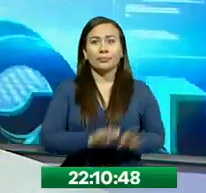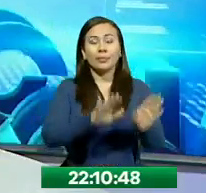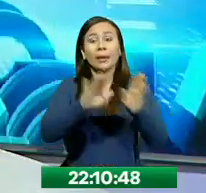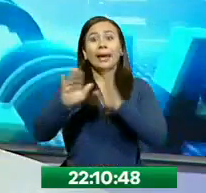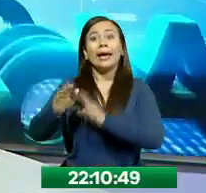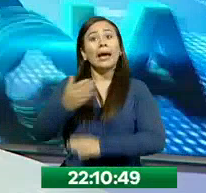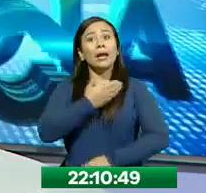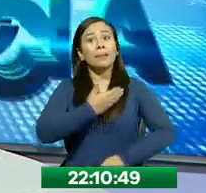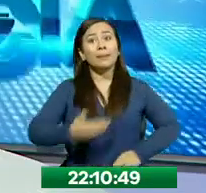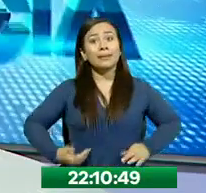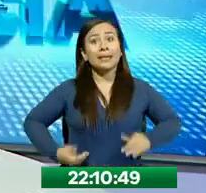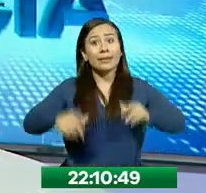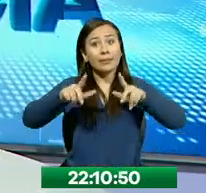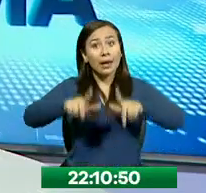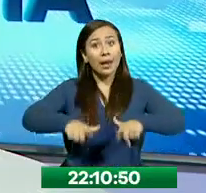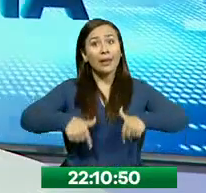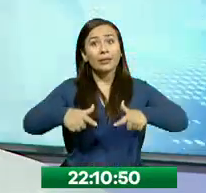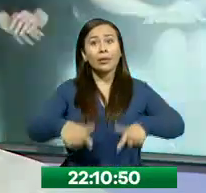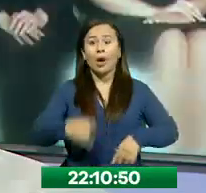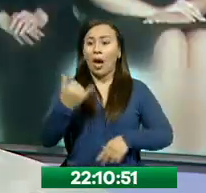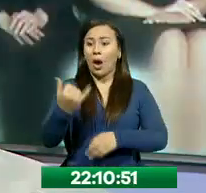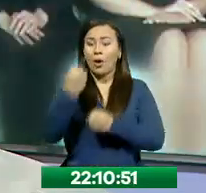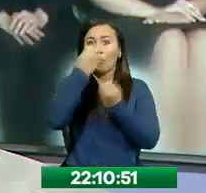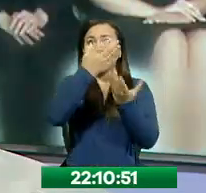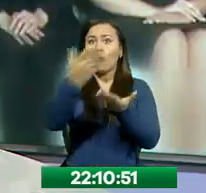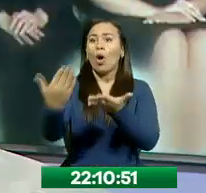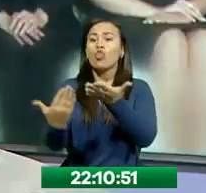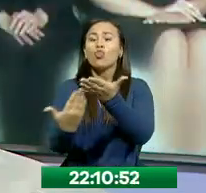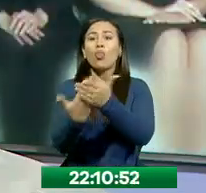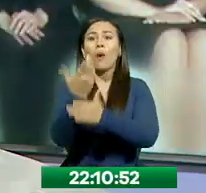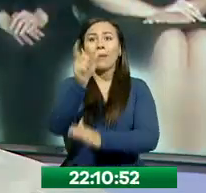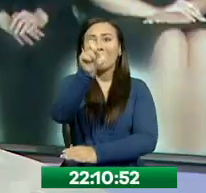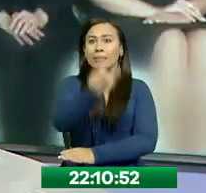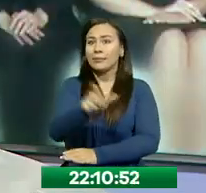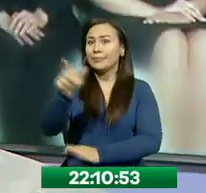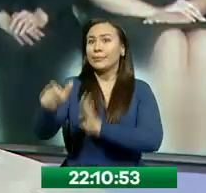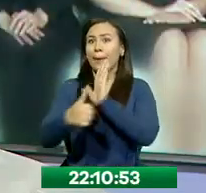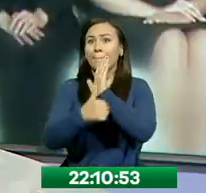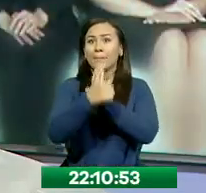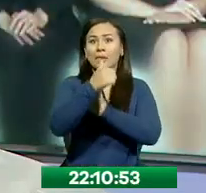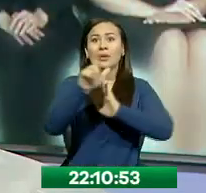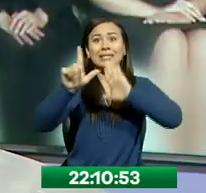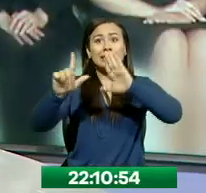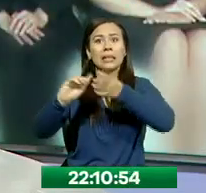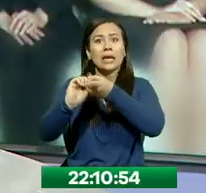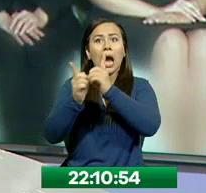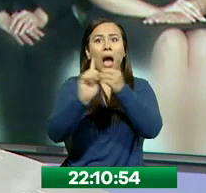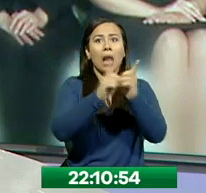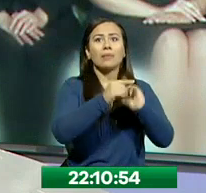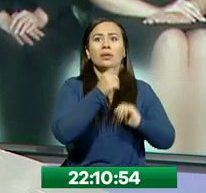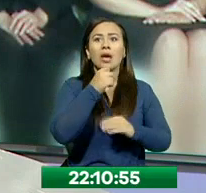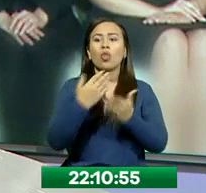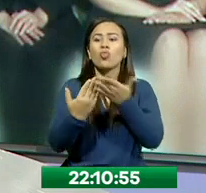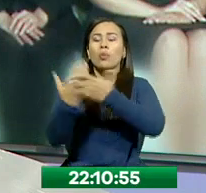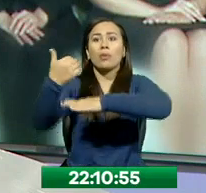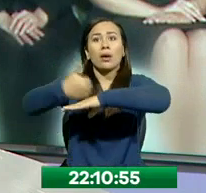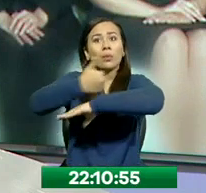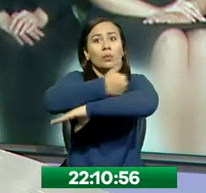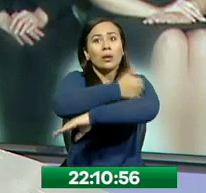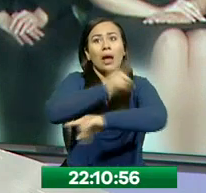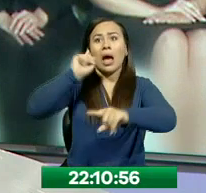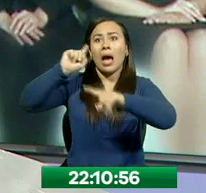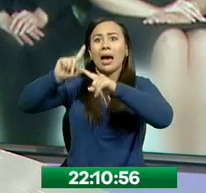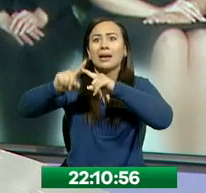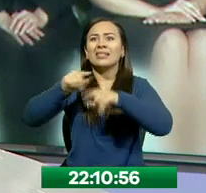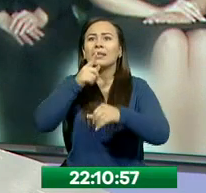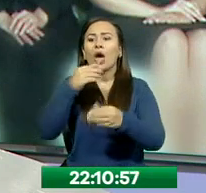Y el presidente Lenín Moreno anunció la renovación de su gabinete ministerial. Son 7 cambios que van desde nuevas autoridades hasta la fusión